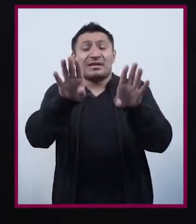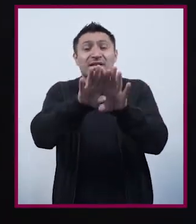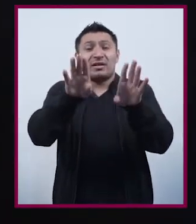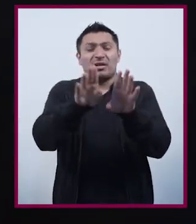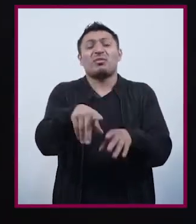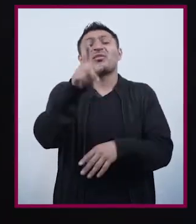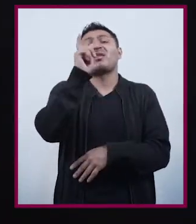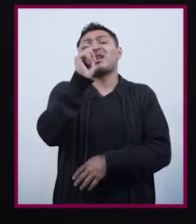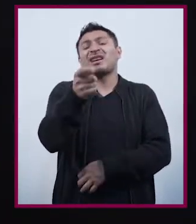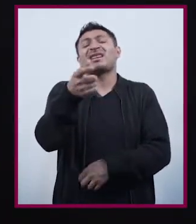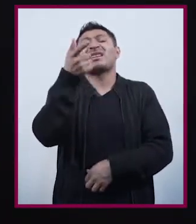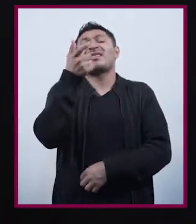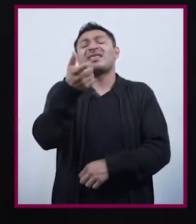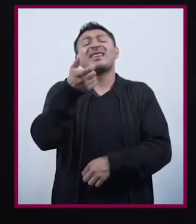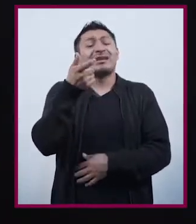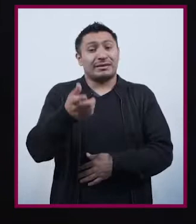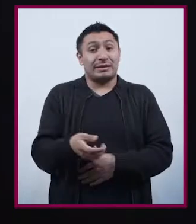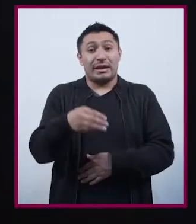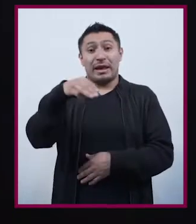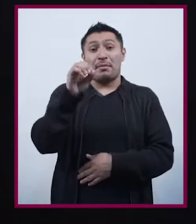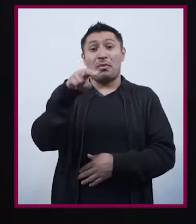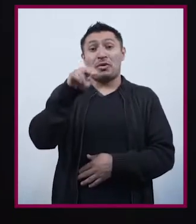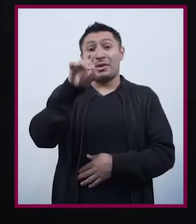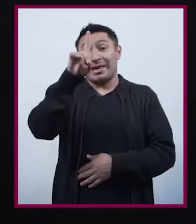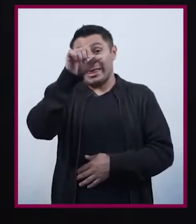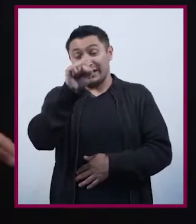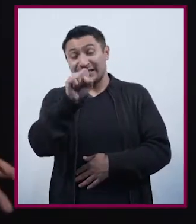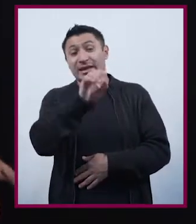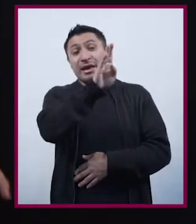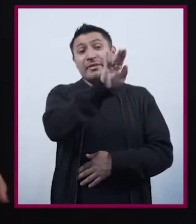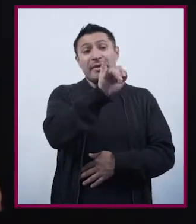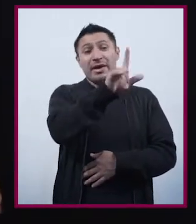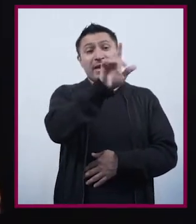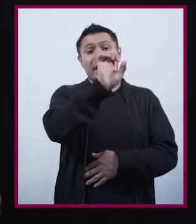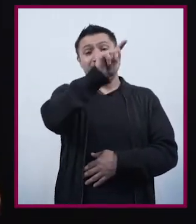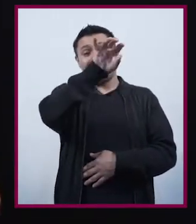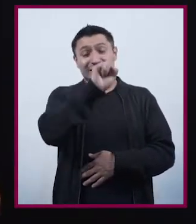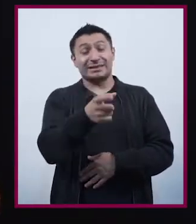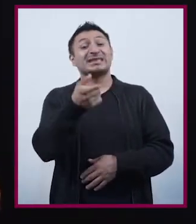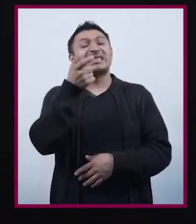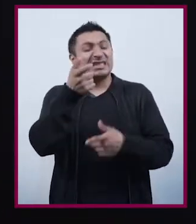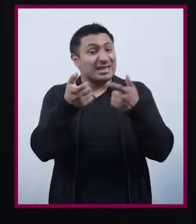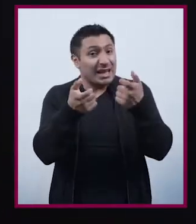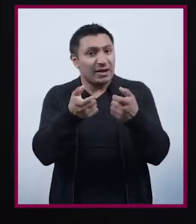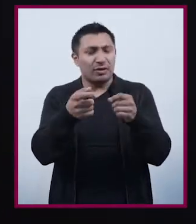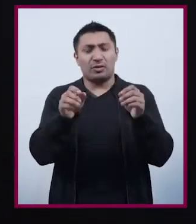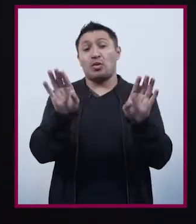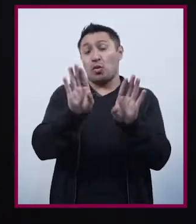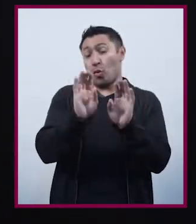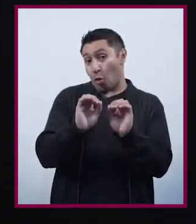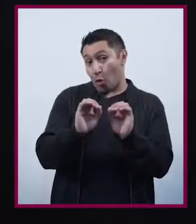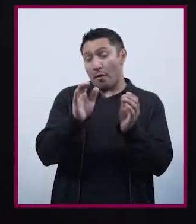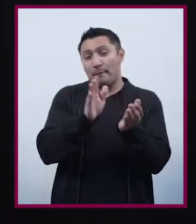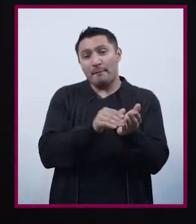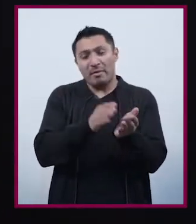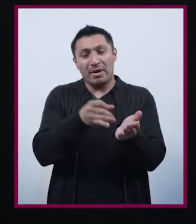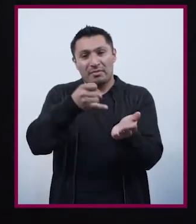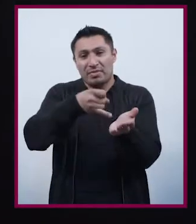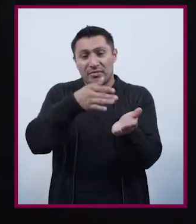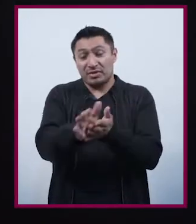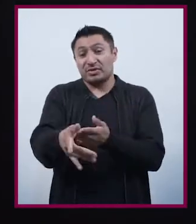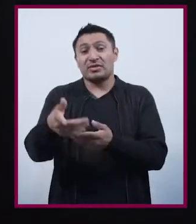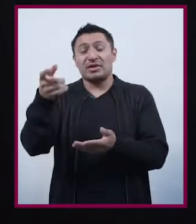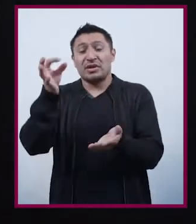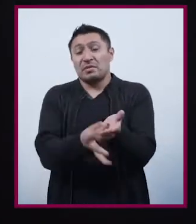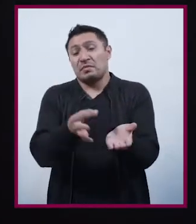por una definición de dinero. ¿Las monedas y billetes son dinero? Más bien son papel impreso y piezas